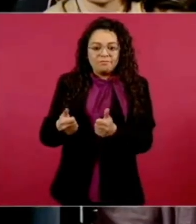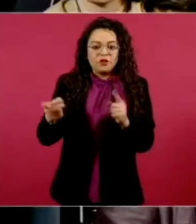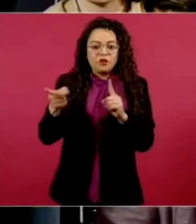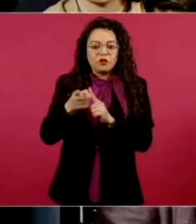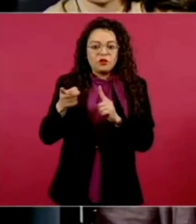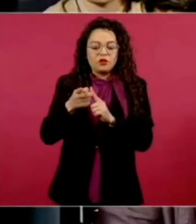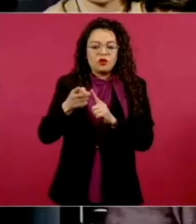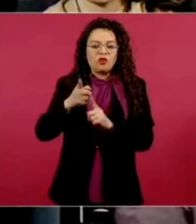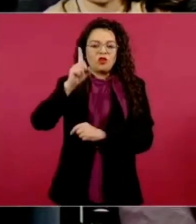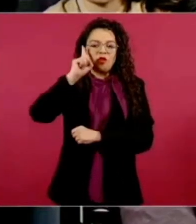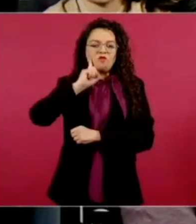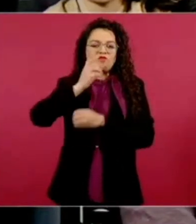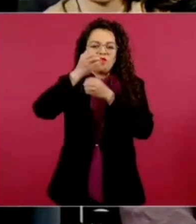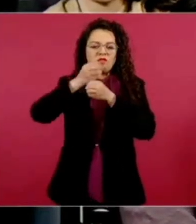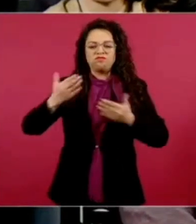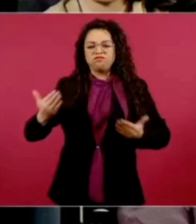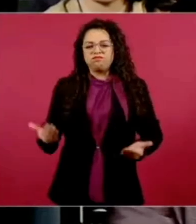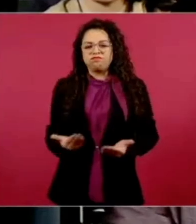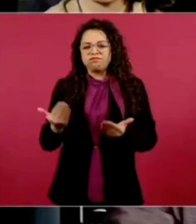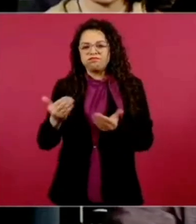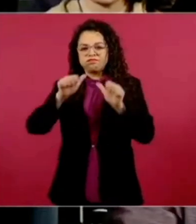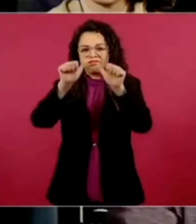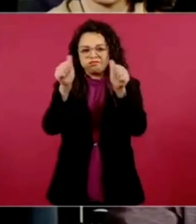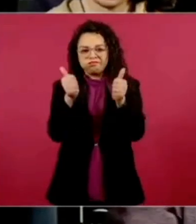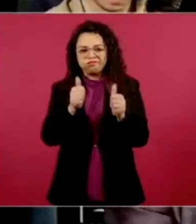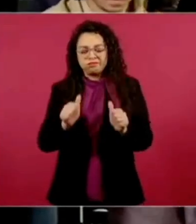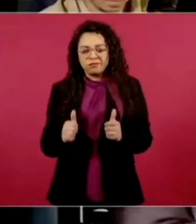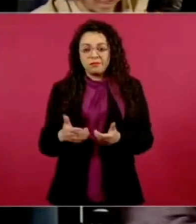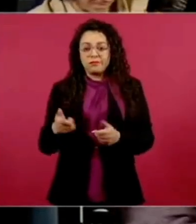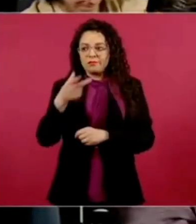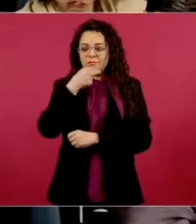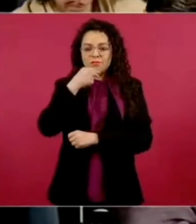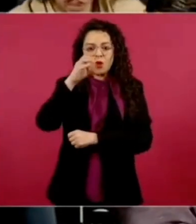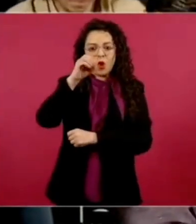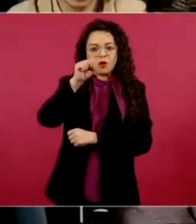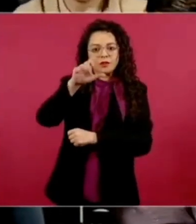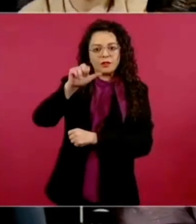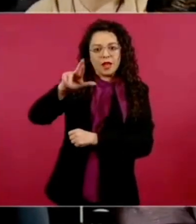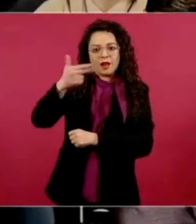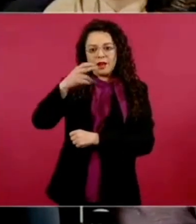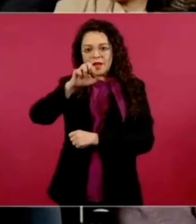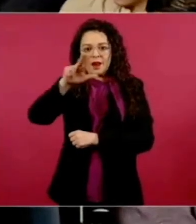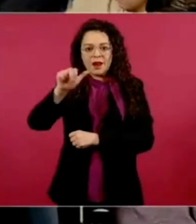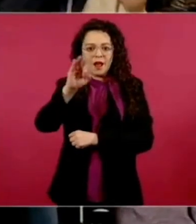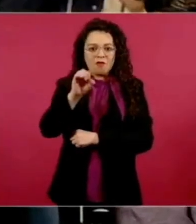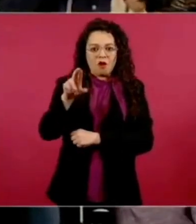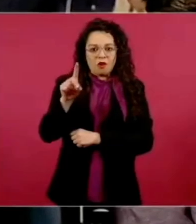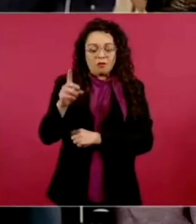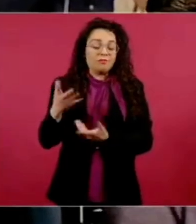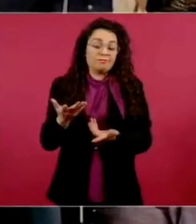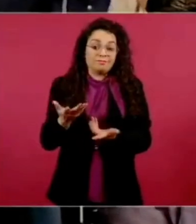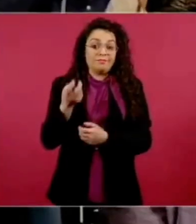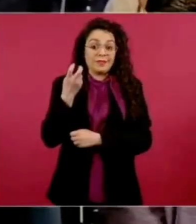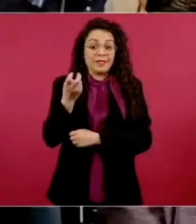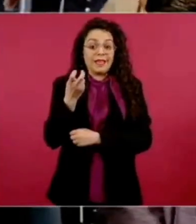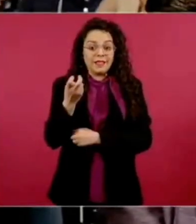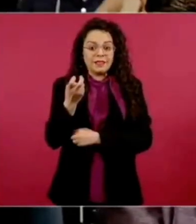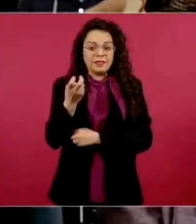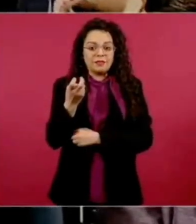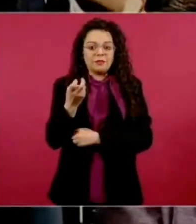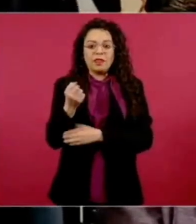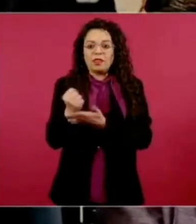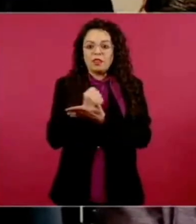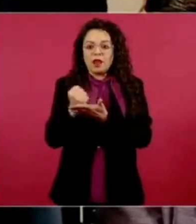table dance por el entonces comisionado Oscar Guerra Fort. Y pues estas tarjetas fueron